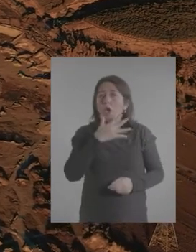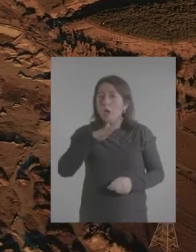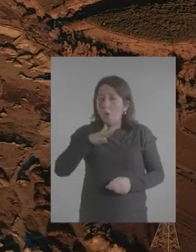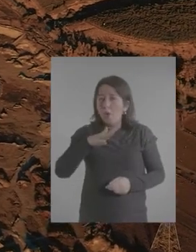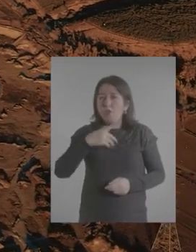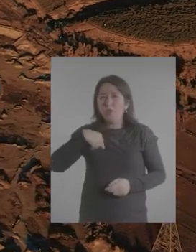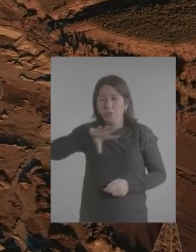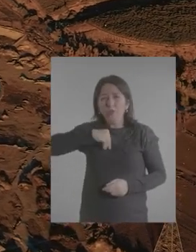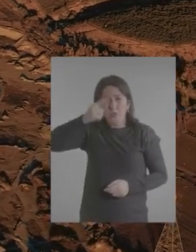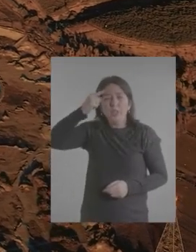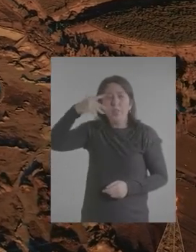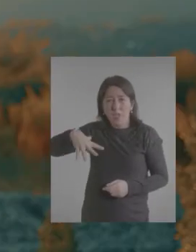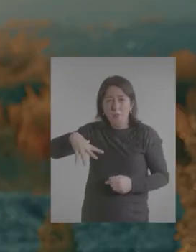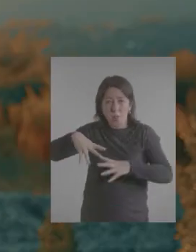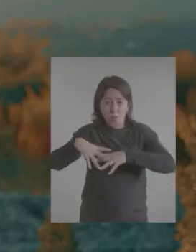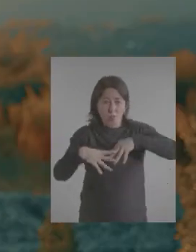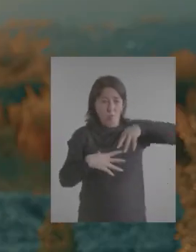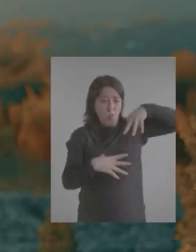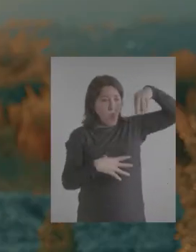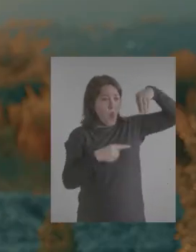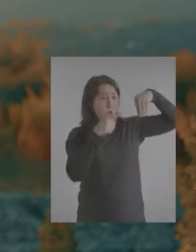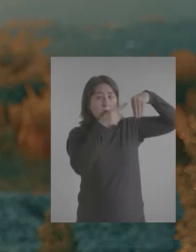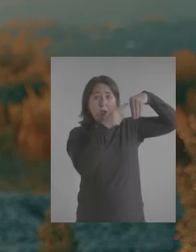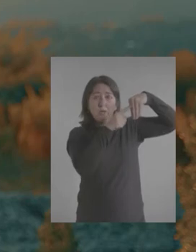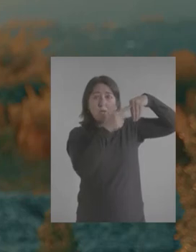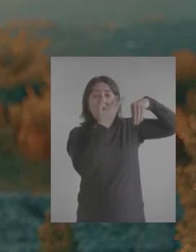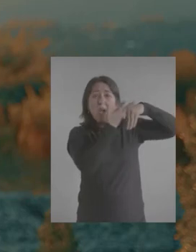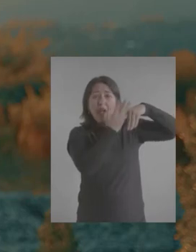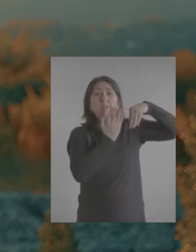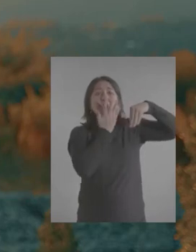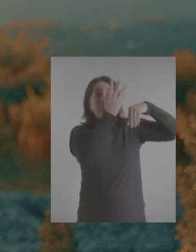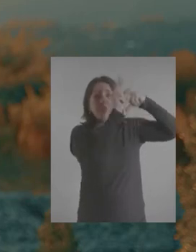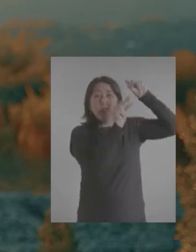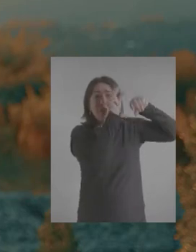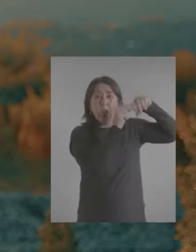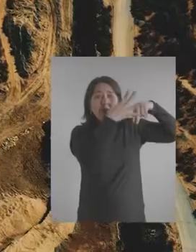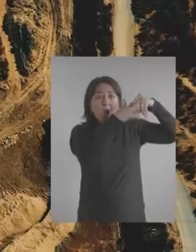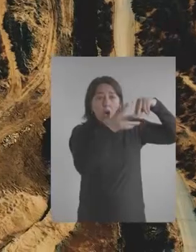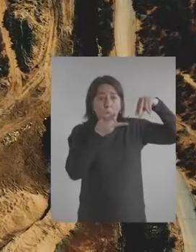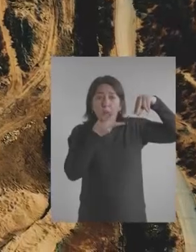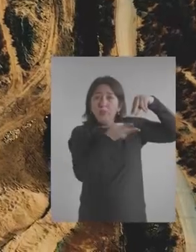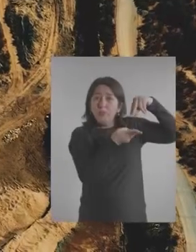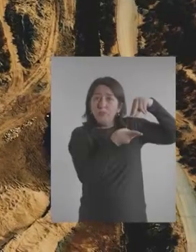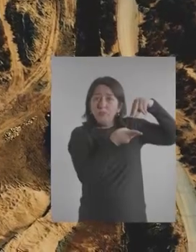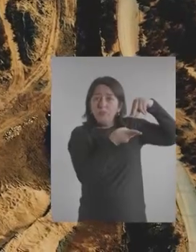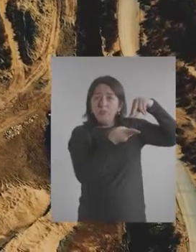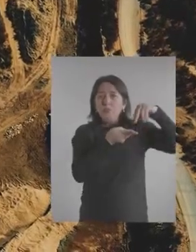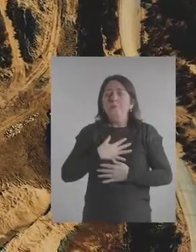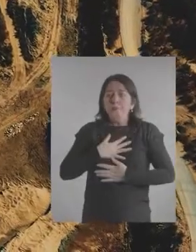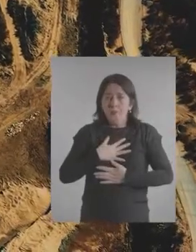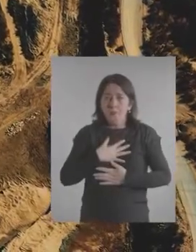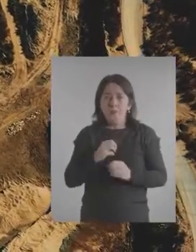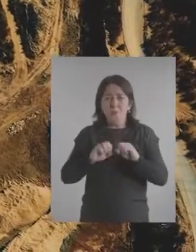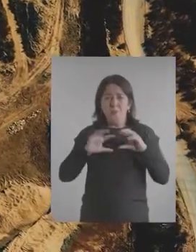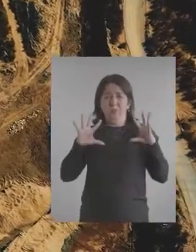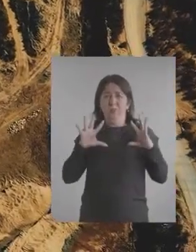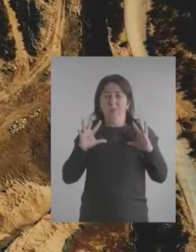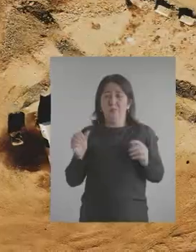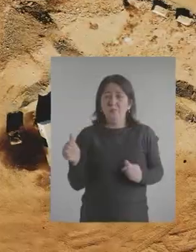había agua. Y nosotros sabiendo que arriba en la cordillera quedaba nieve y había agua, nos cortaron el agua.